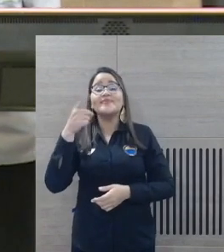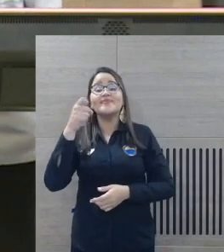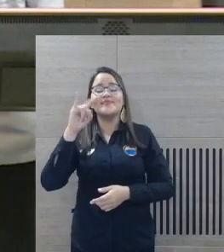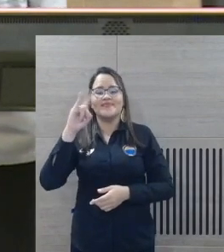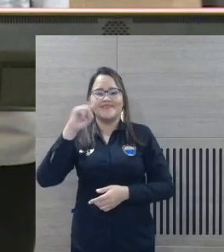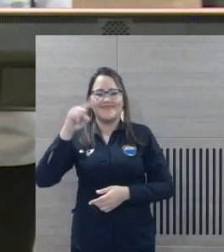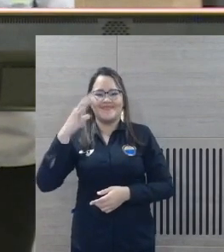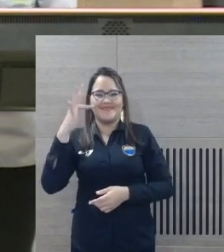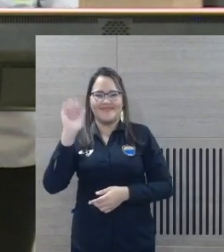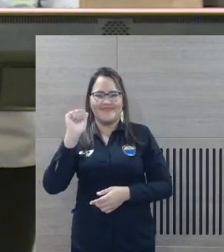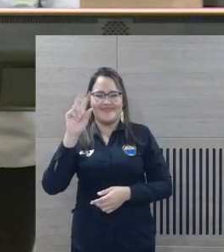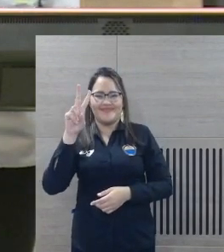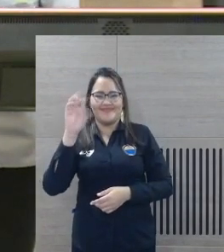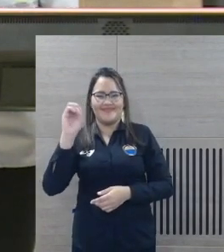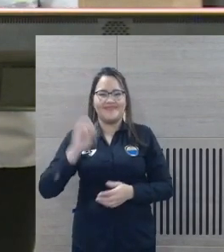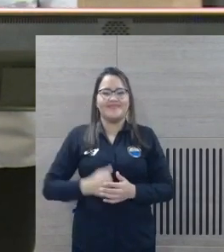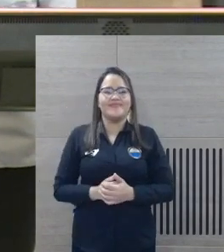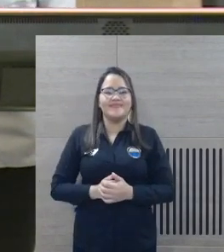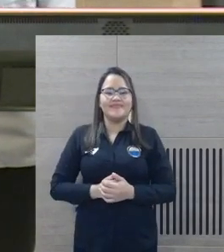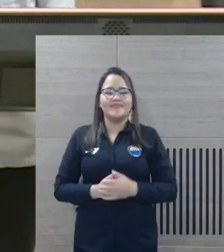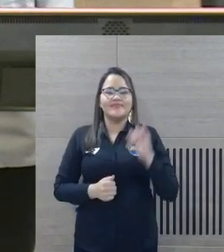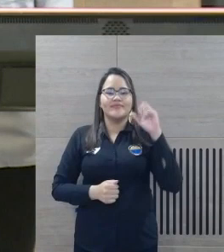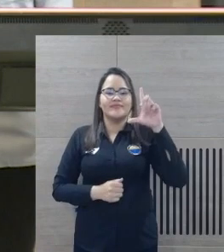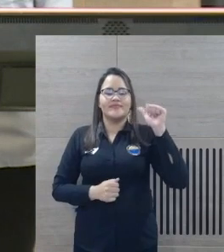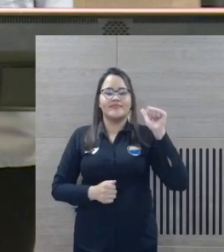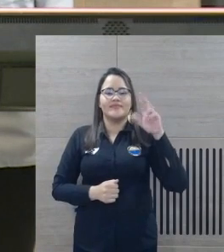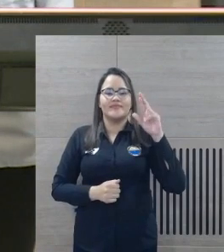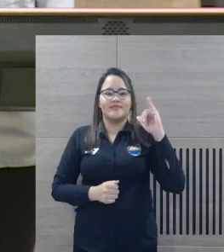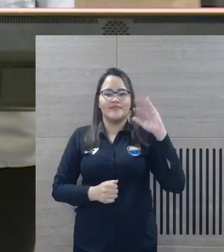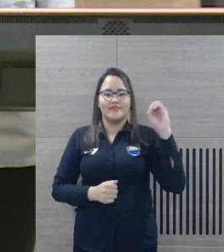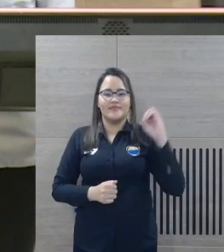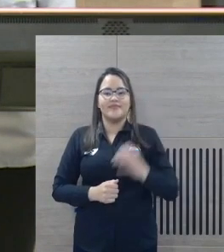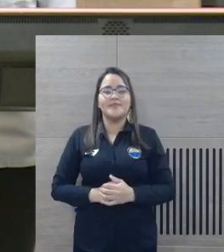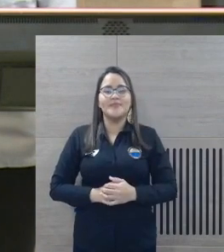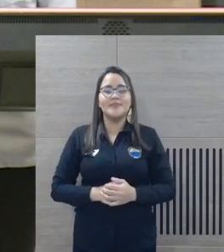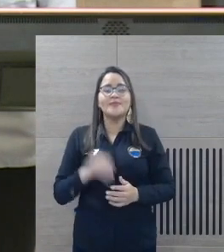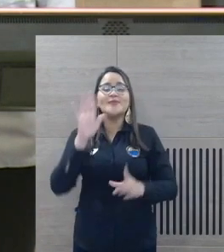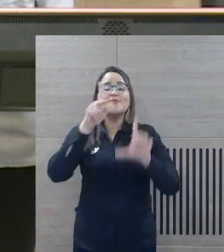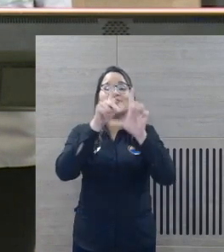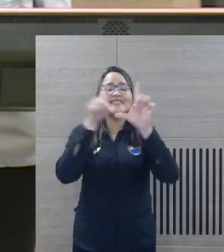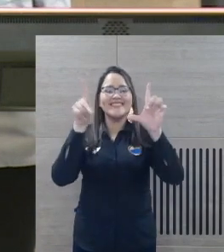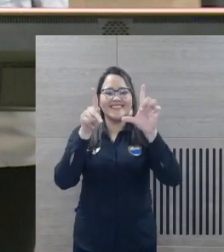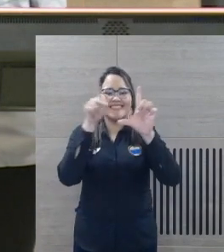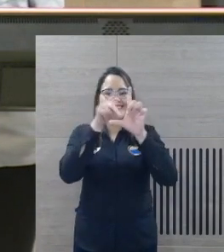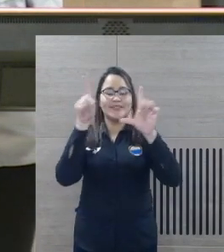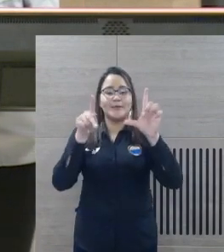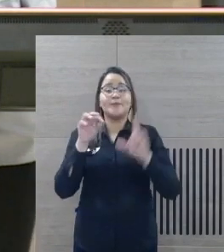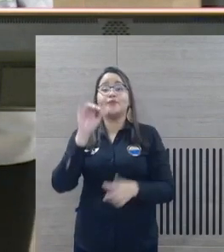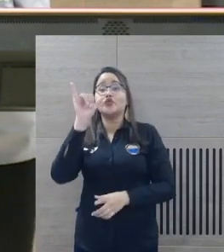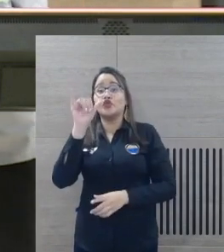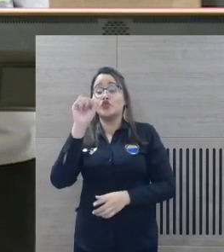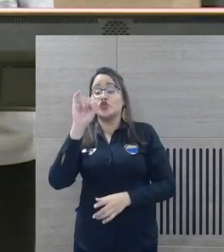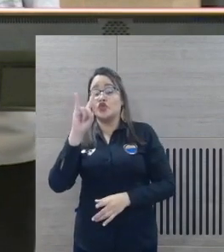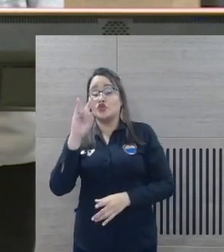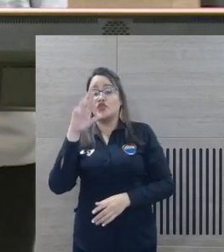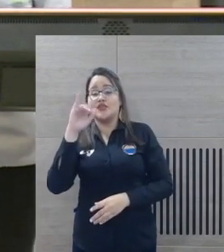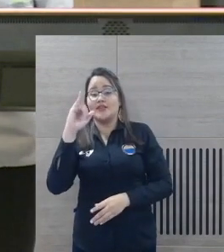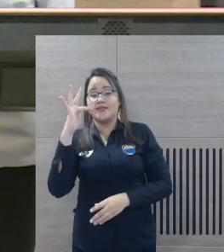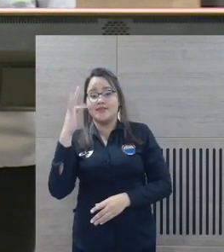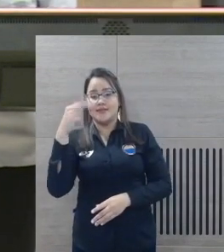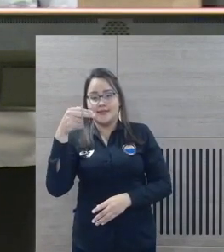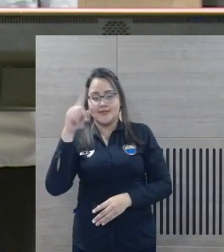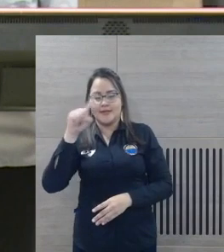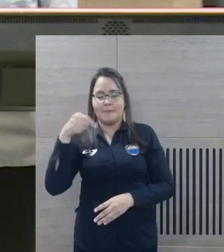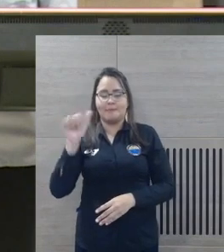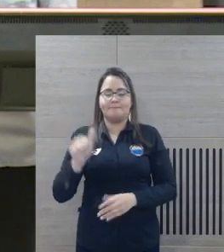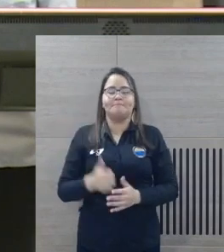Porras Mendoza. Licenciado en preescolar. Yuritza Vanessa Arias Valle. Tatiana Paola Martínez Garizado.